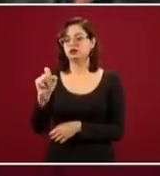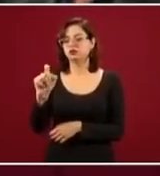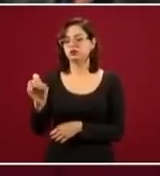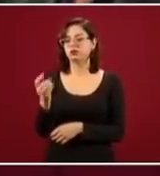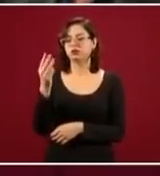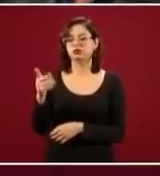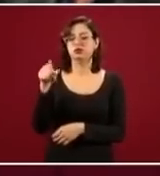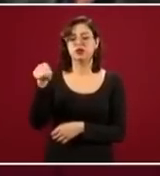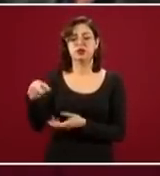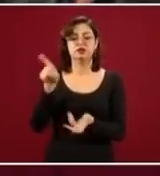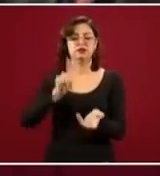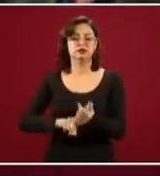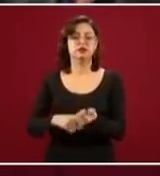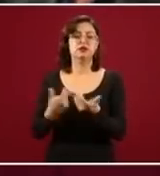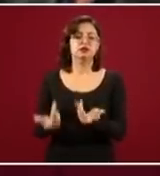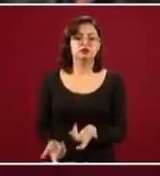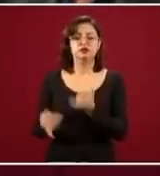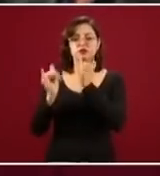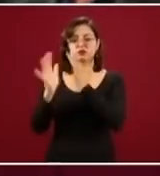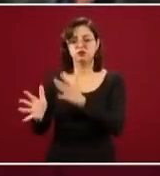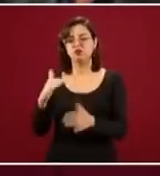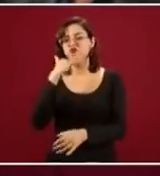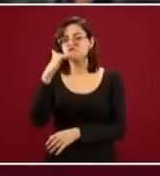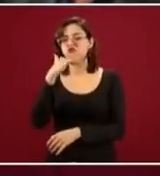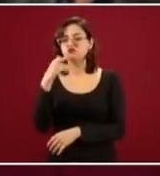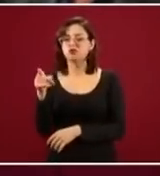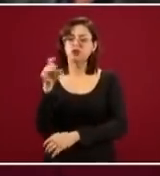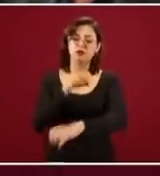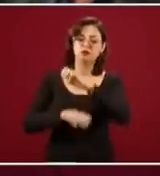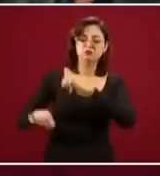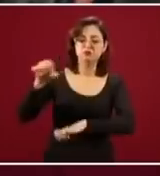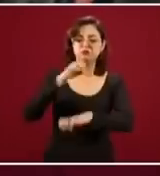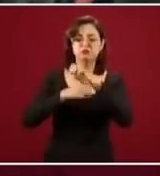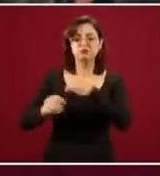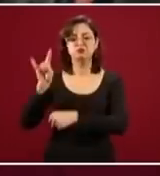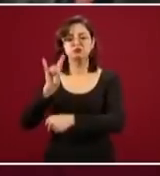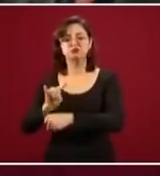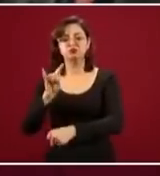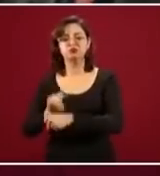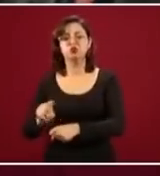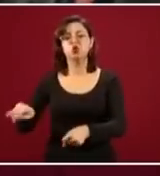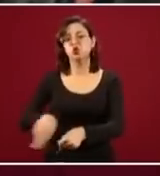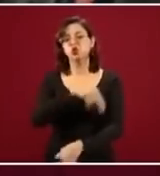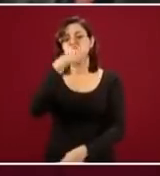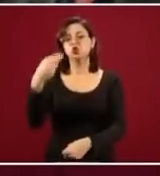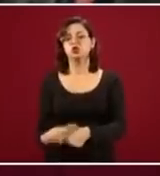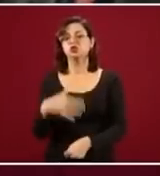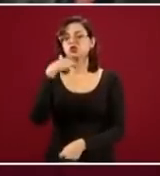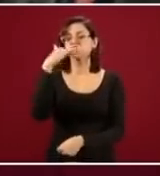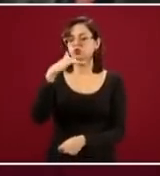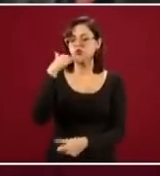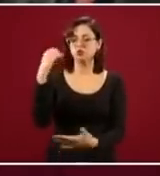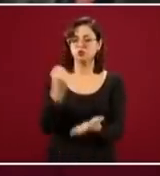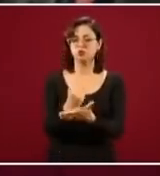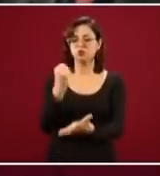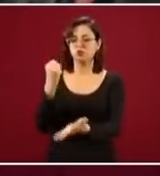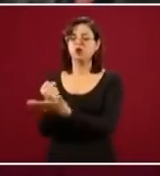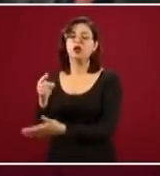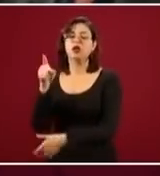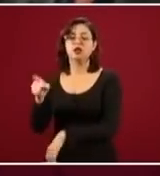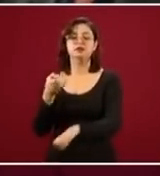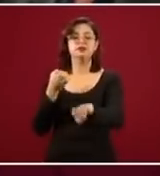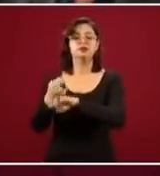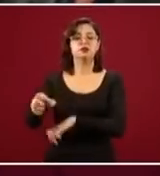llamada estafa maestra. Todo esto a través de empresas fantasmas creadas por notarios corruptos, principalmente del estado de